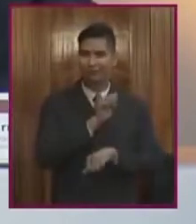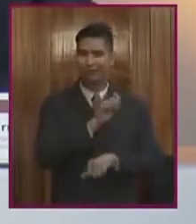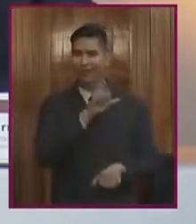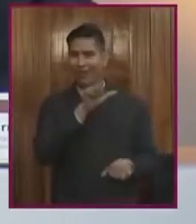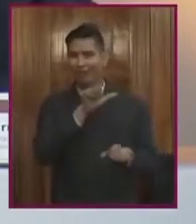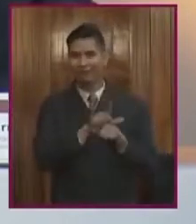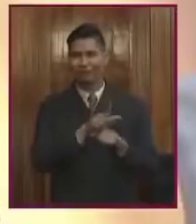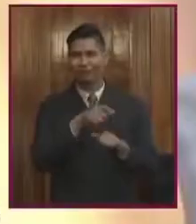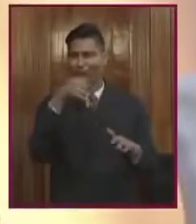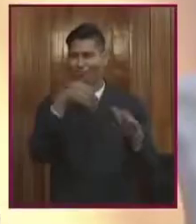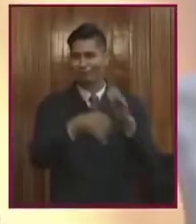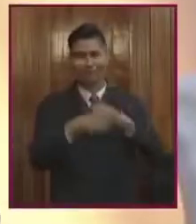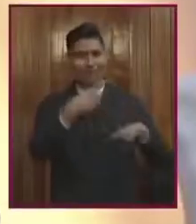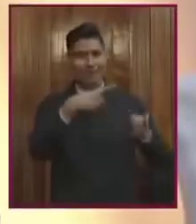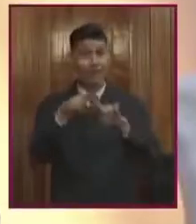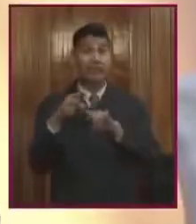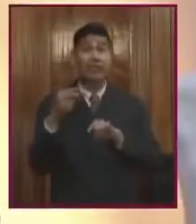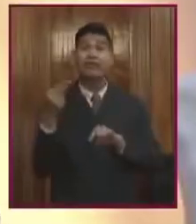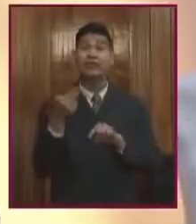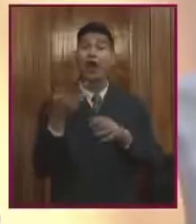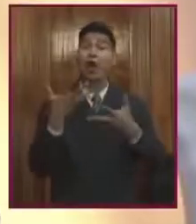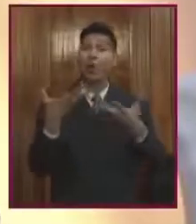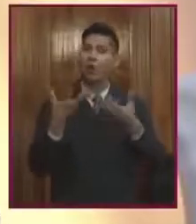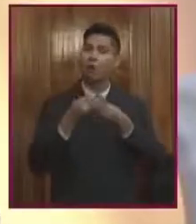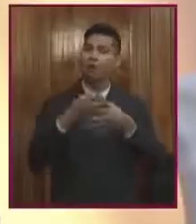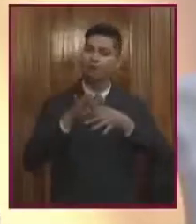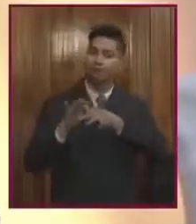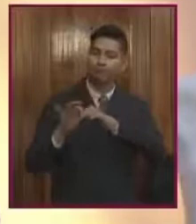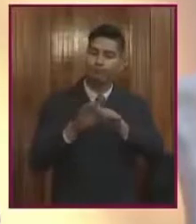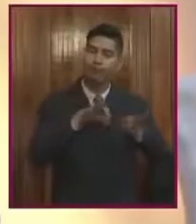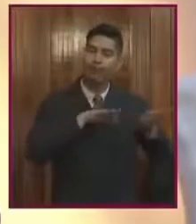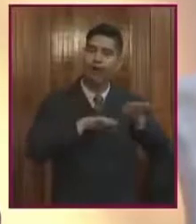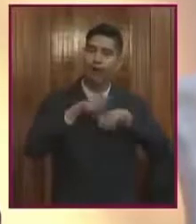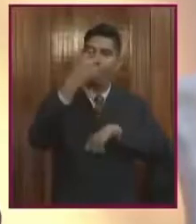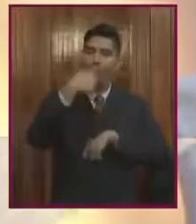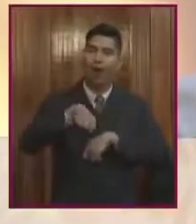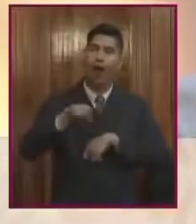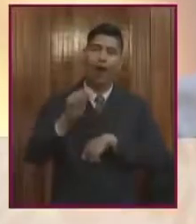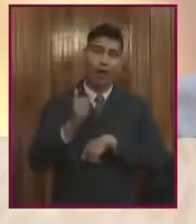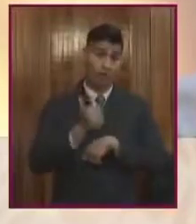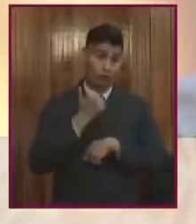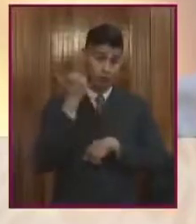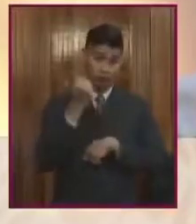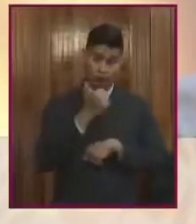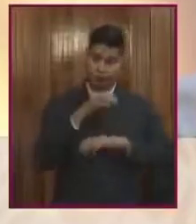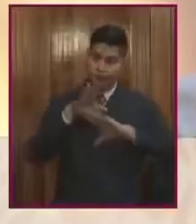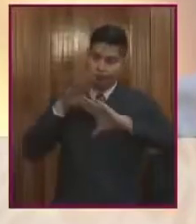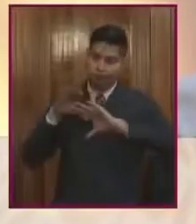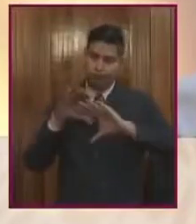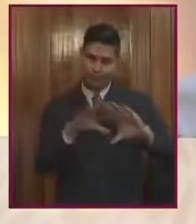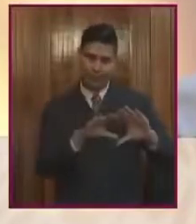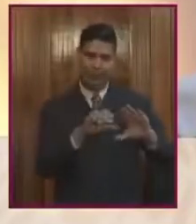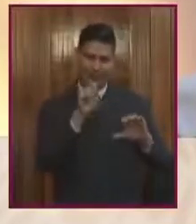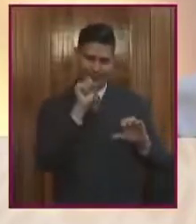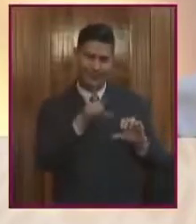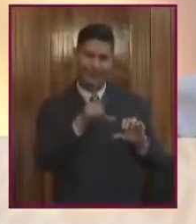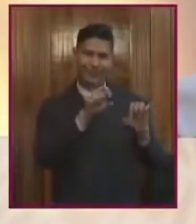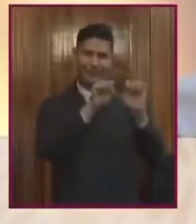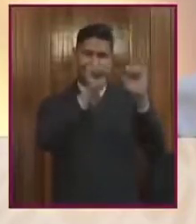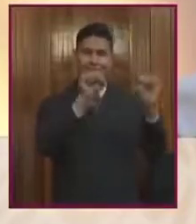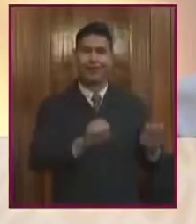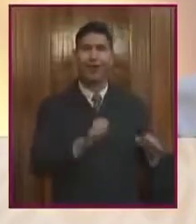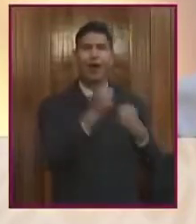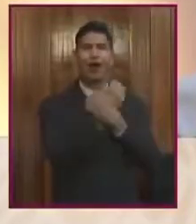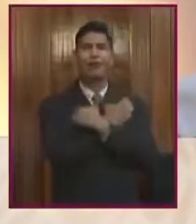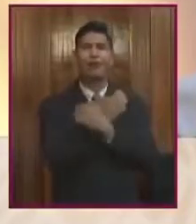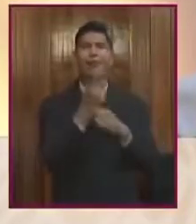generar acciones de acompañamiento al reto que enfrenta nuestro sistema educativo que es replantear